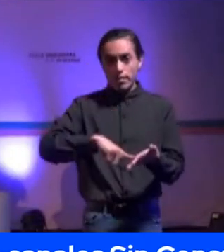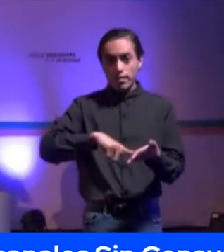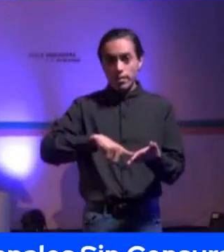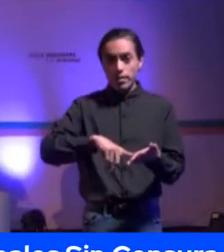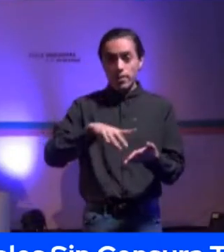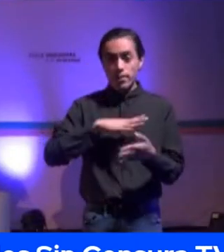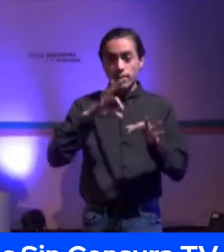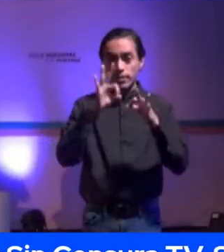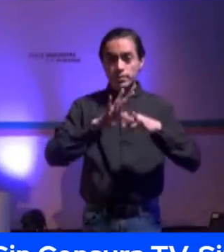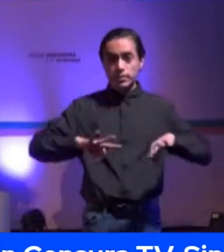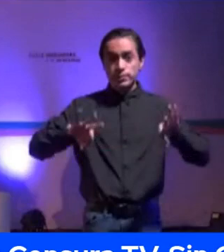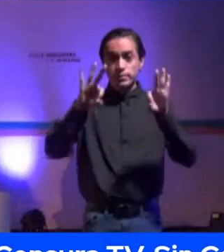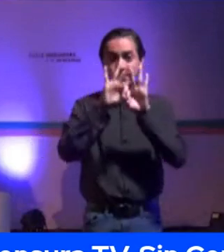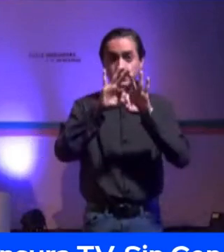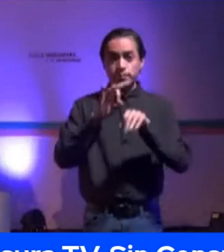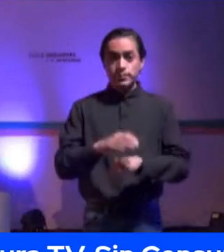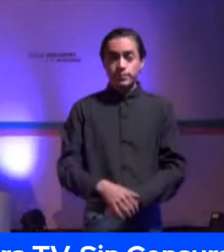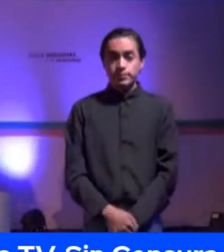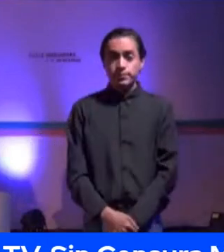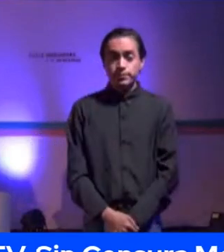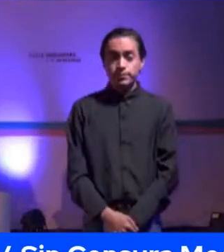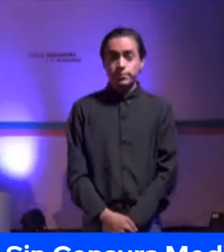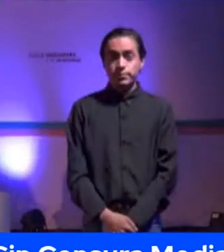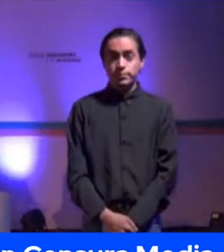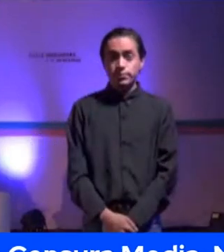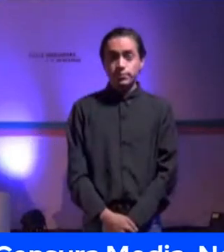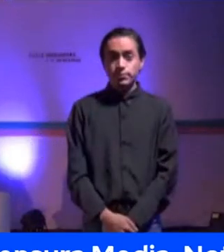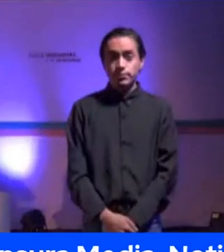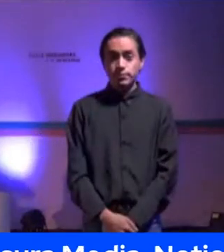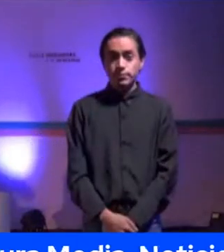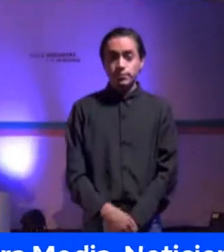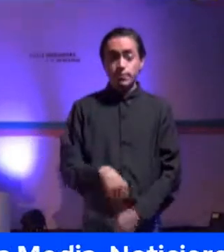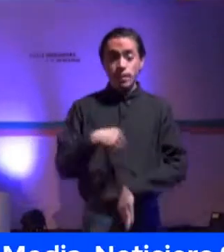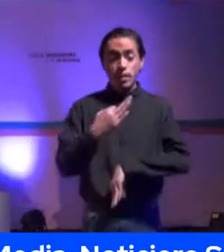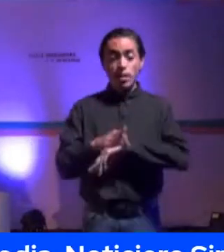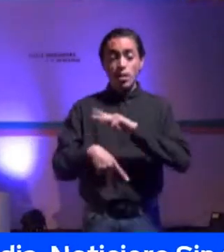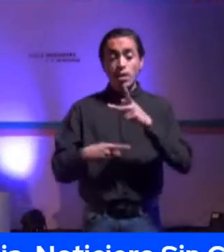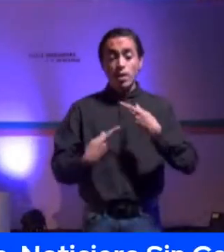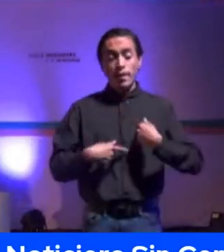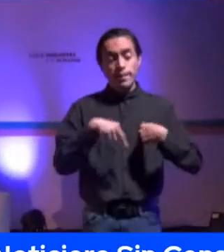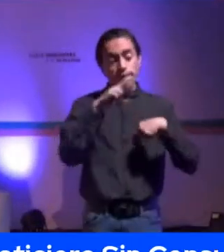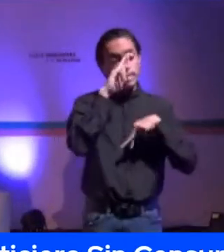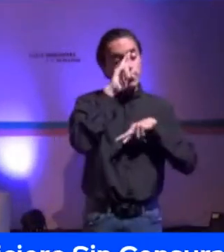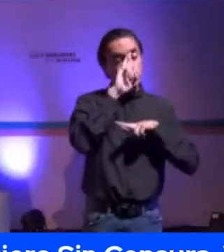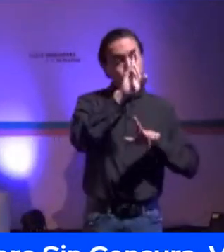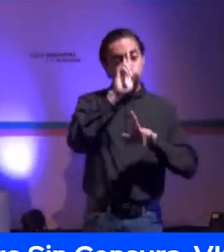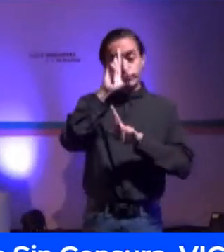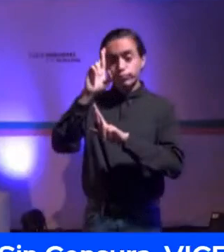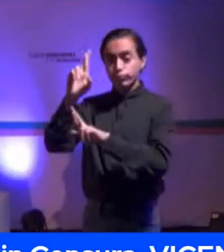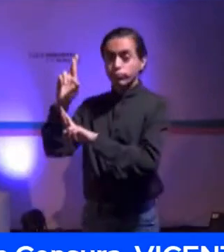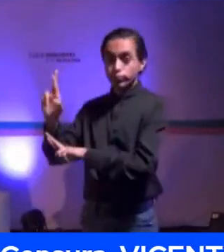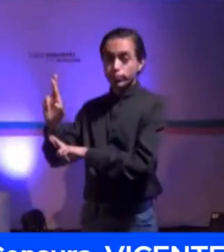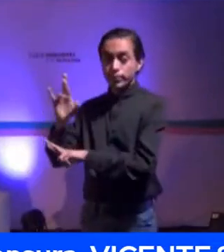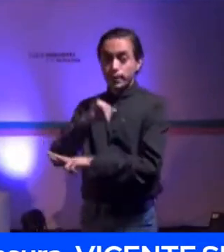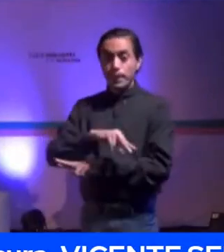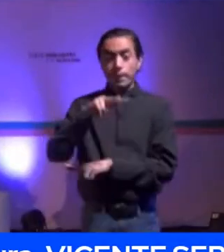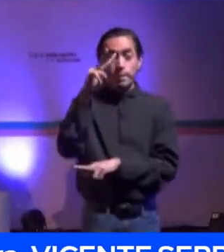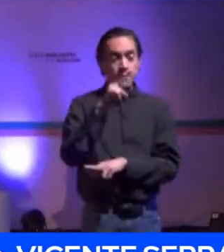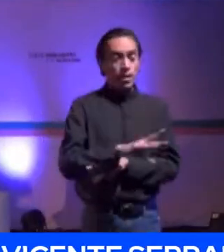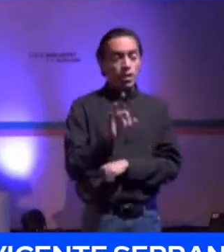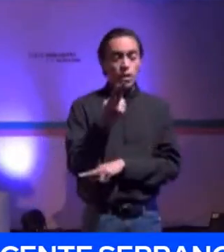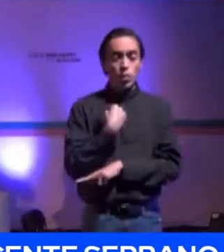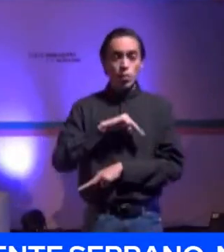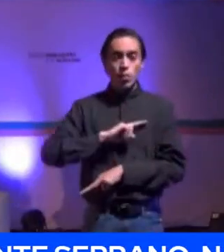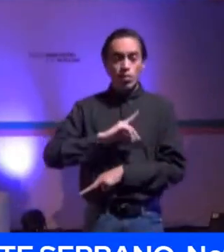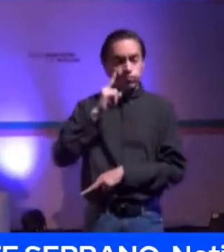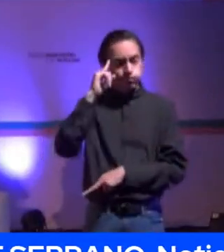es importantísimo que nos respetemos el uno al otro, esa es una realidad. Podemos estar enojados, nos